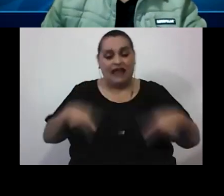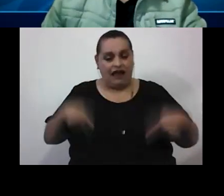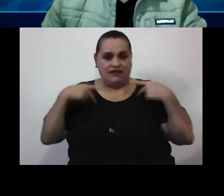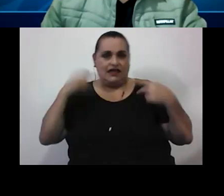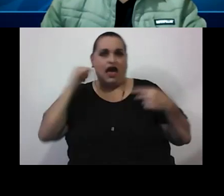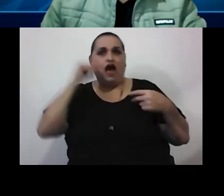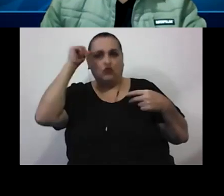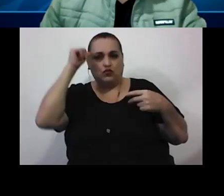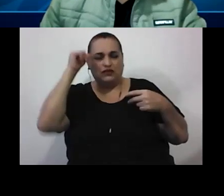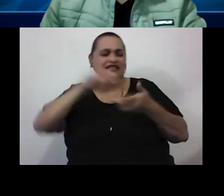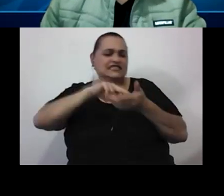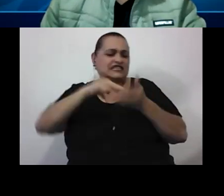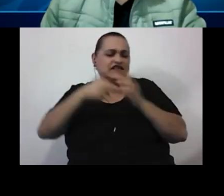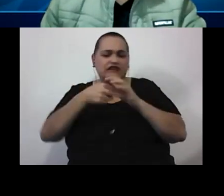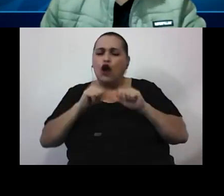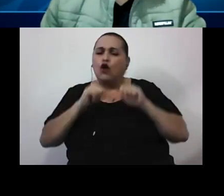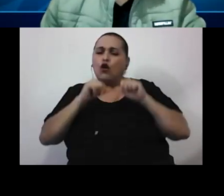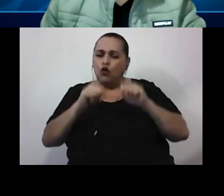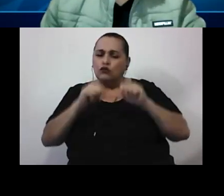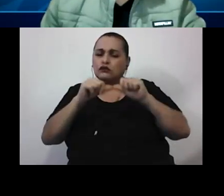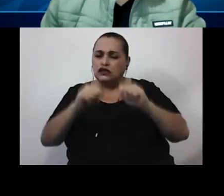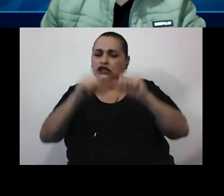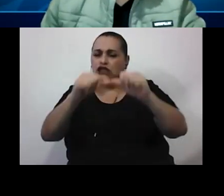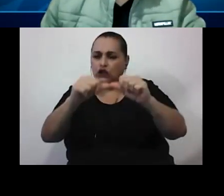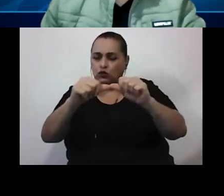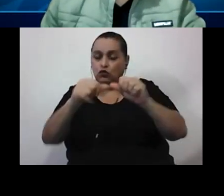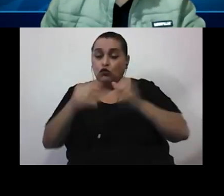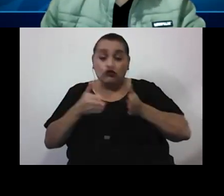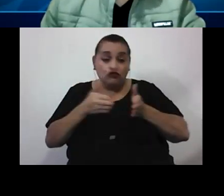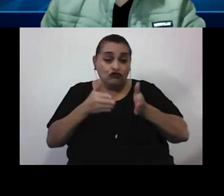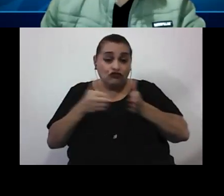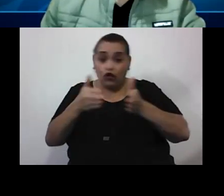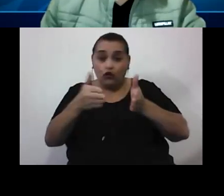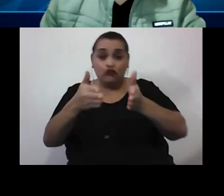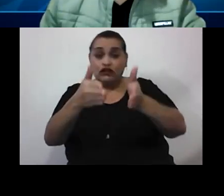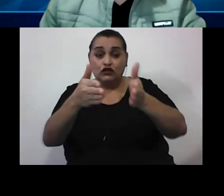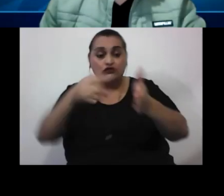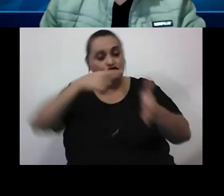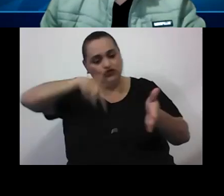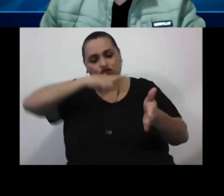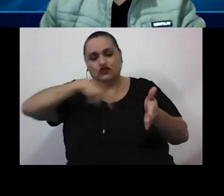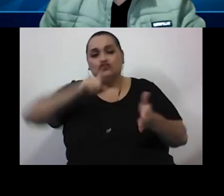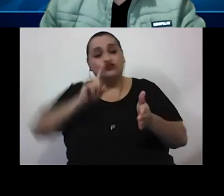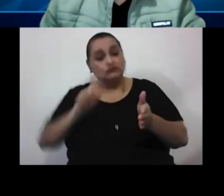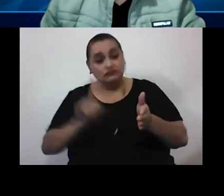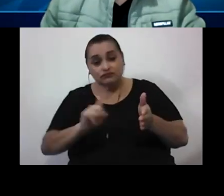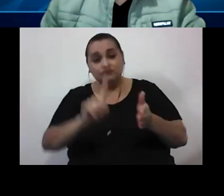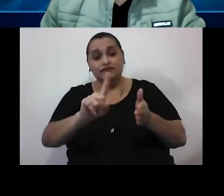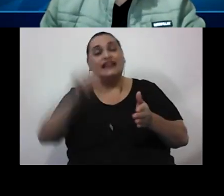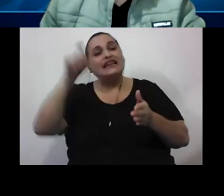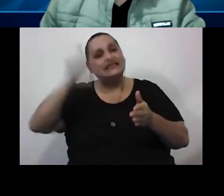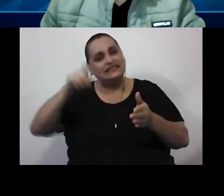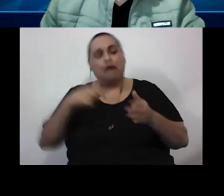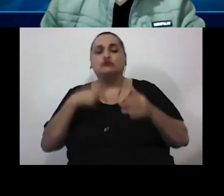y para cualquier recorrido que hagamos necesitamos estar preparados. Si este domingo vamos a ir a hacer